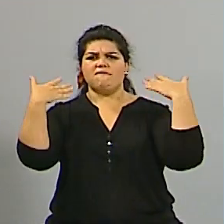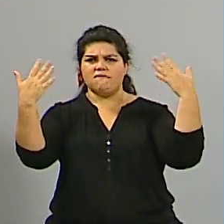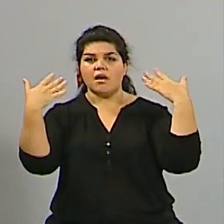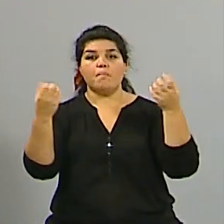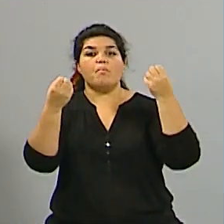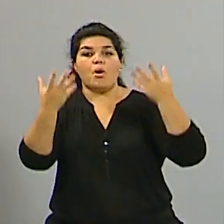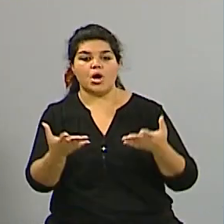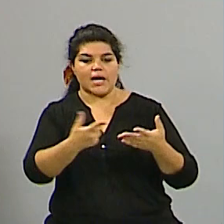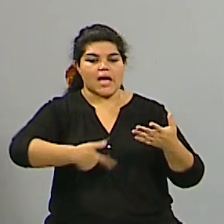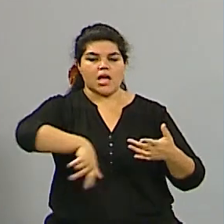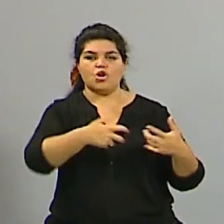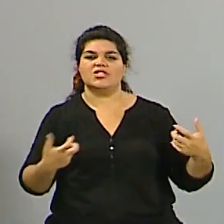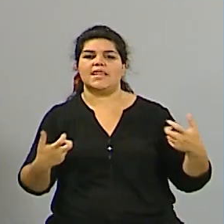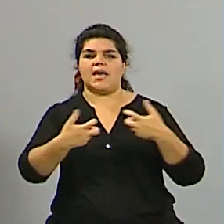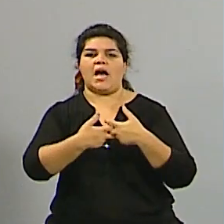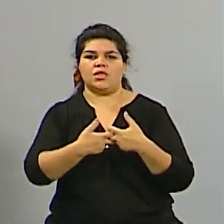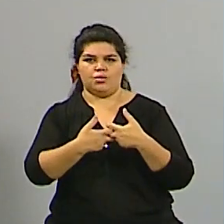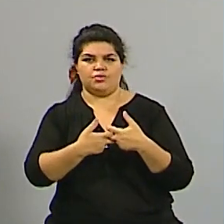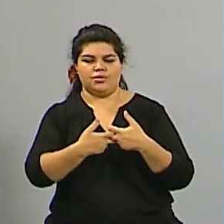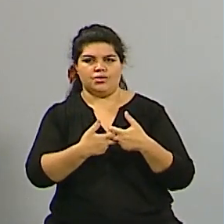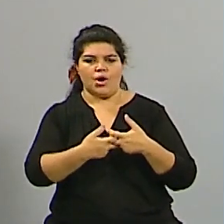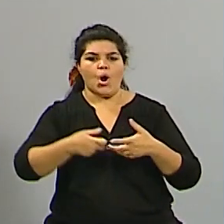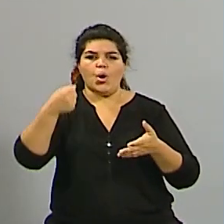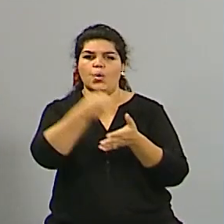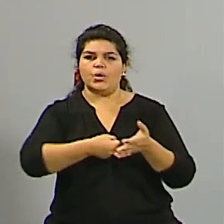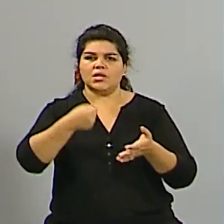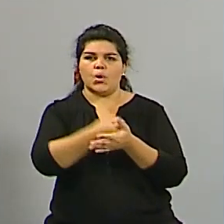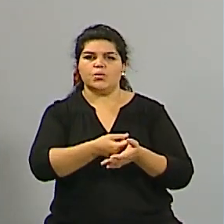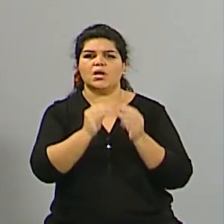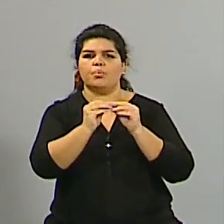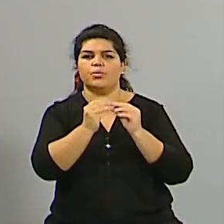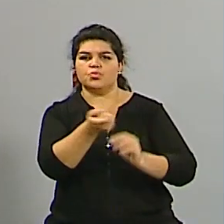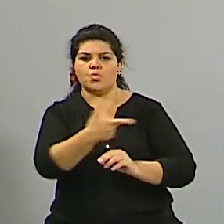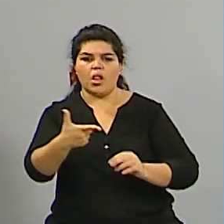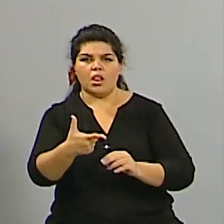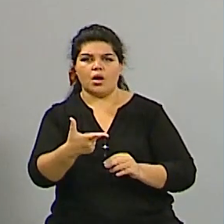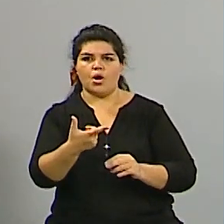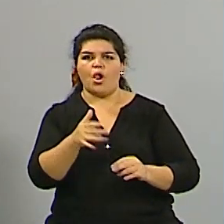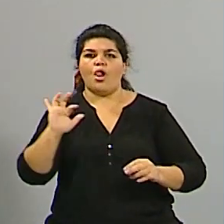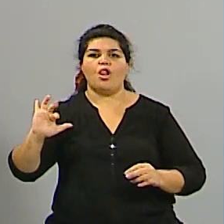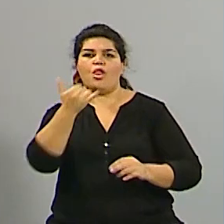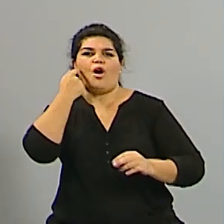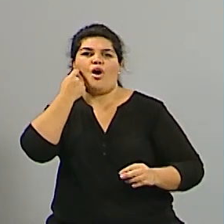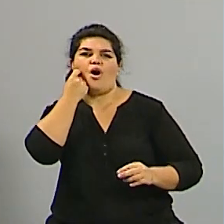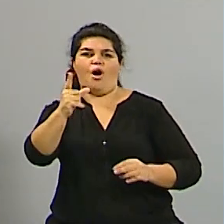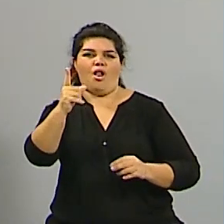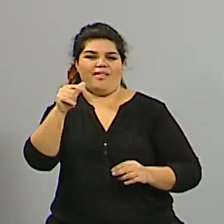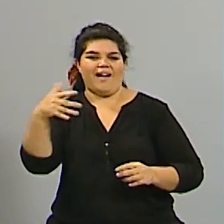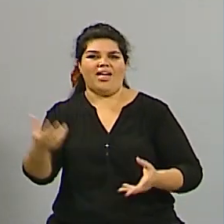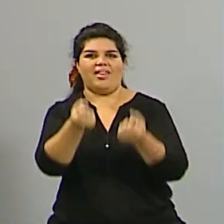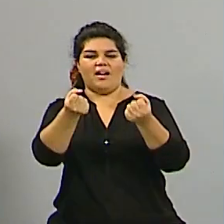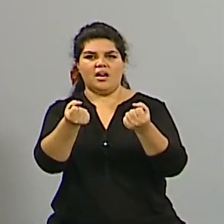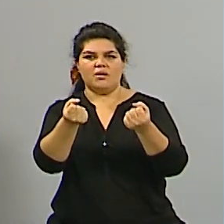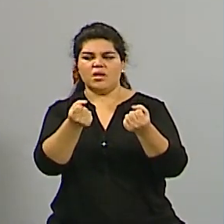decíamos recién, son trabajadores pobres. Entonces, el otro día leí una nota cuando nos estábamos preparando para este programa y hablaba de eso, de que